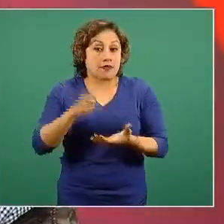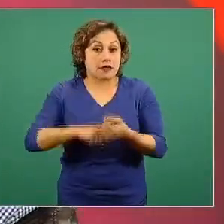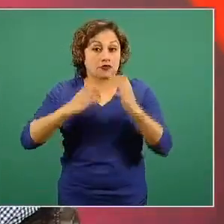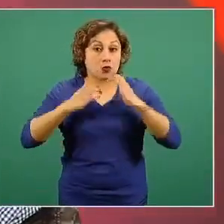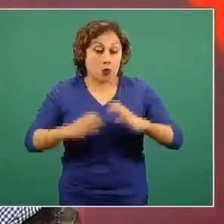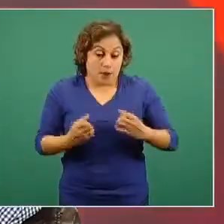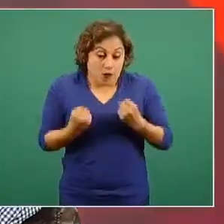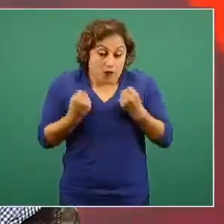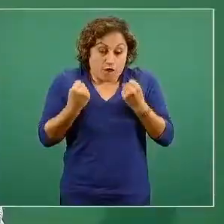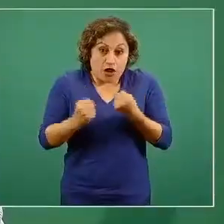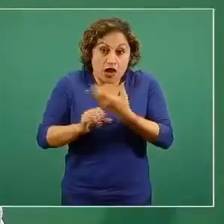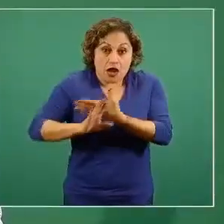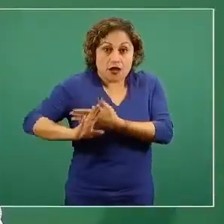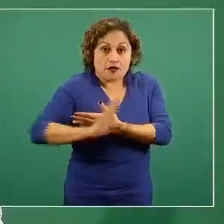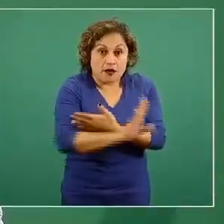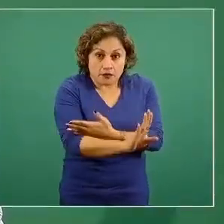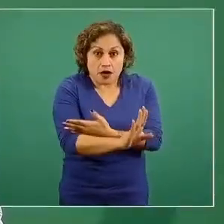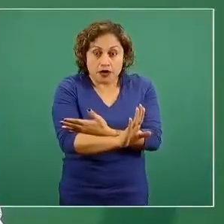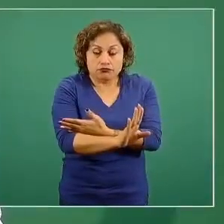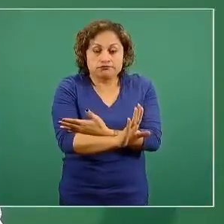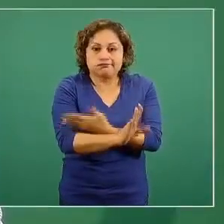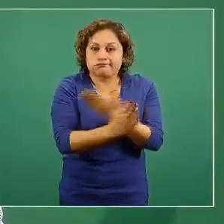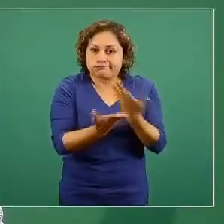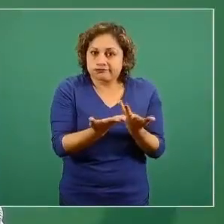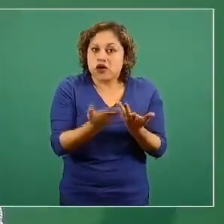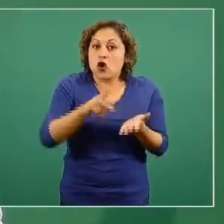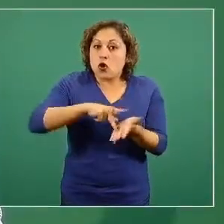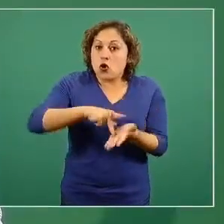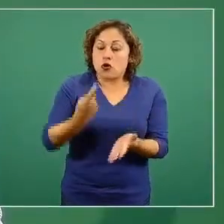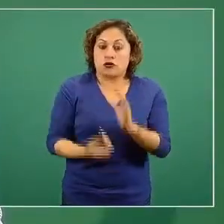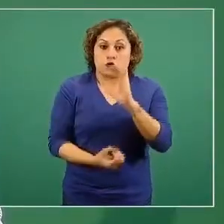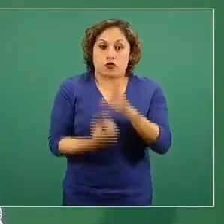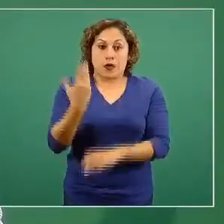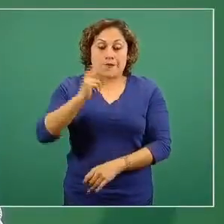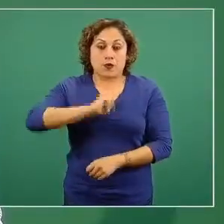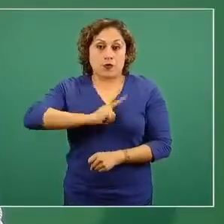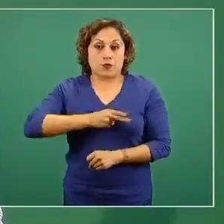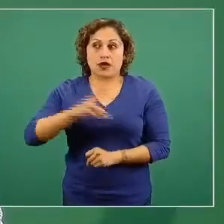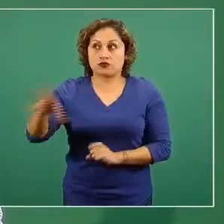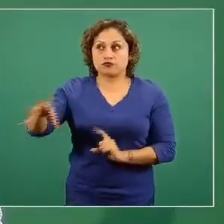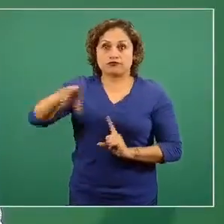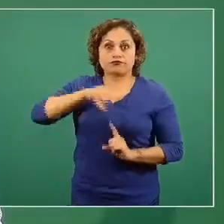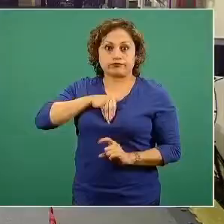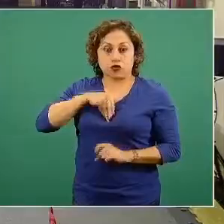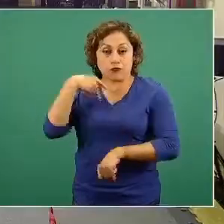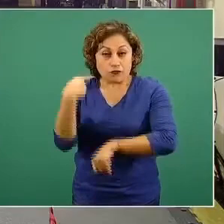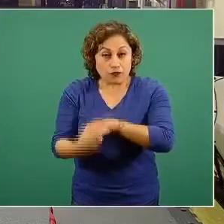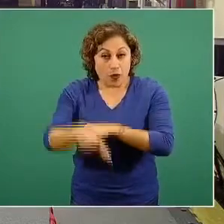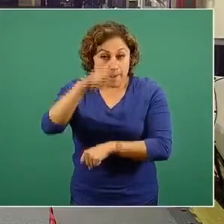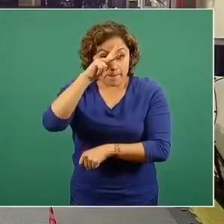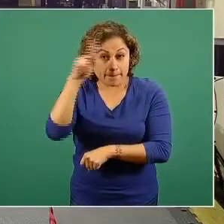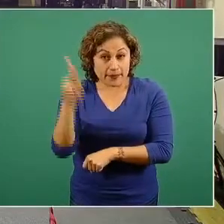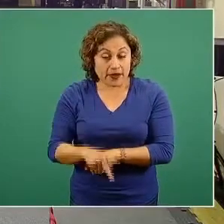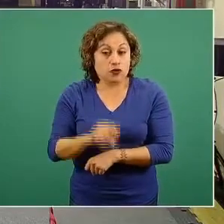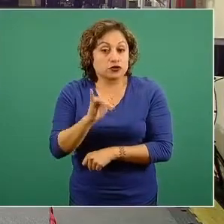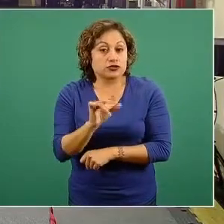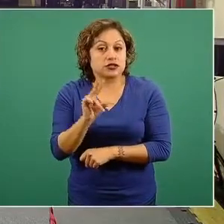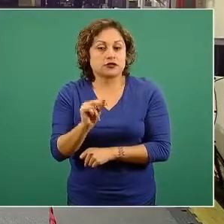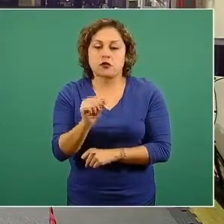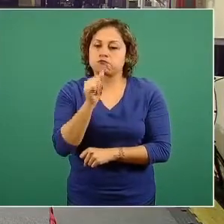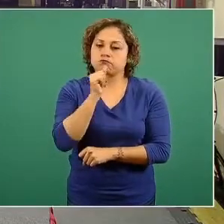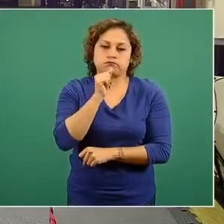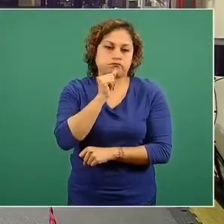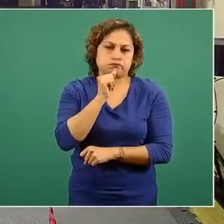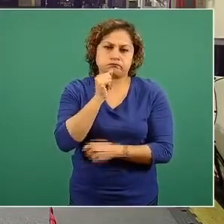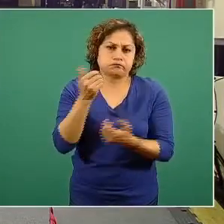Esto tampoco hasta el momento se ha evidenciado ni se ha notificado por parte de la OMS en relación a todos los estudios. Y en este